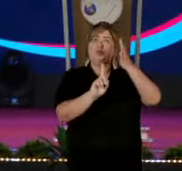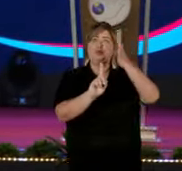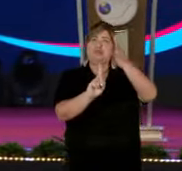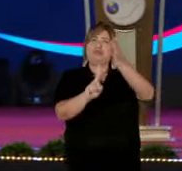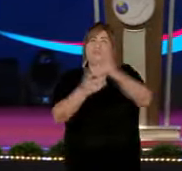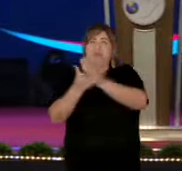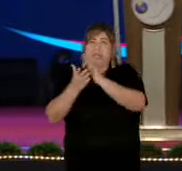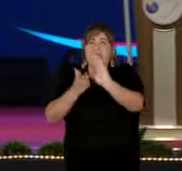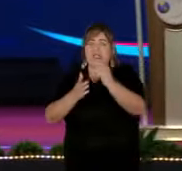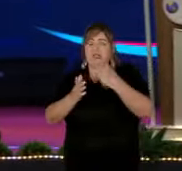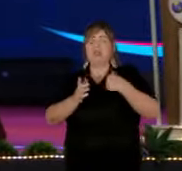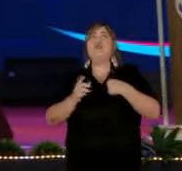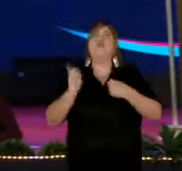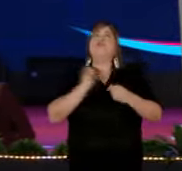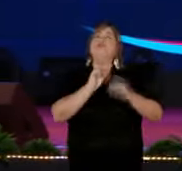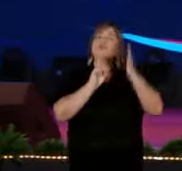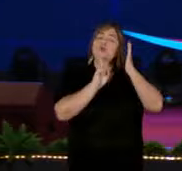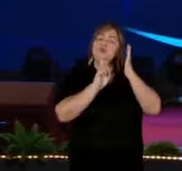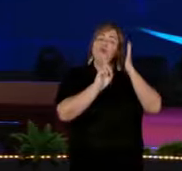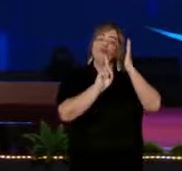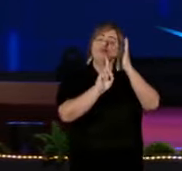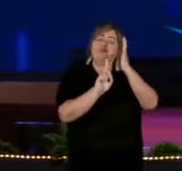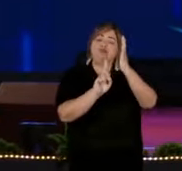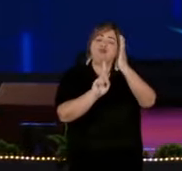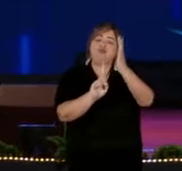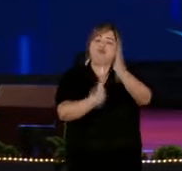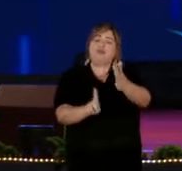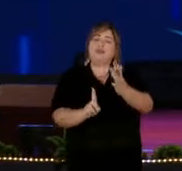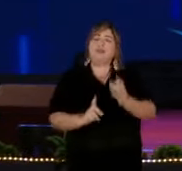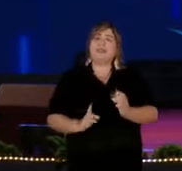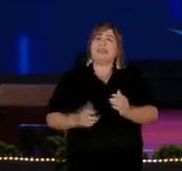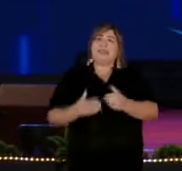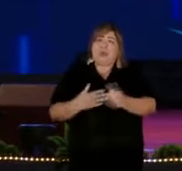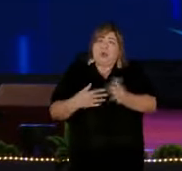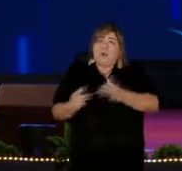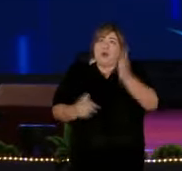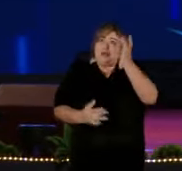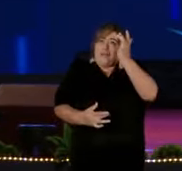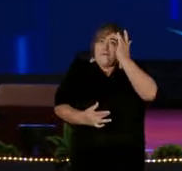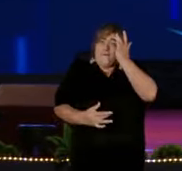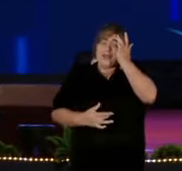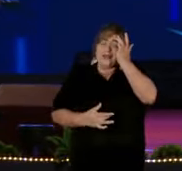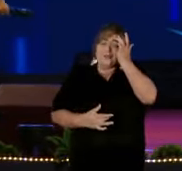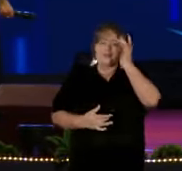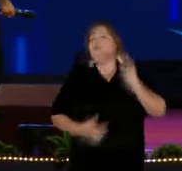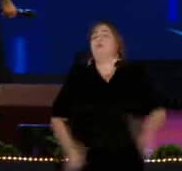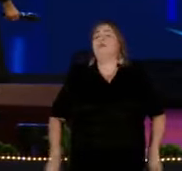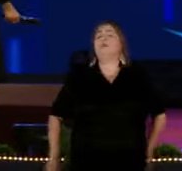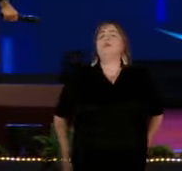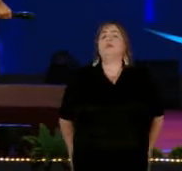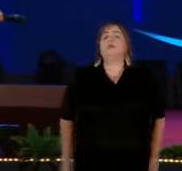rechazados, es que siguen hacia adelante aunque la enfermedad haya herido tu cuerpo.